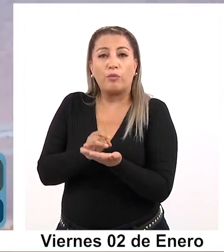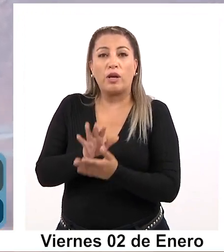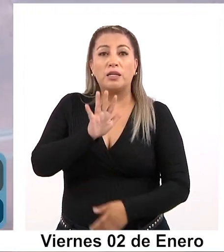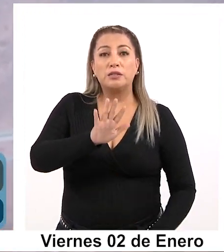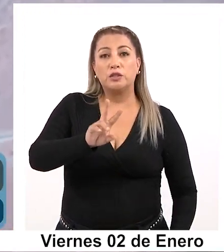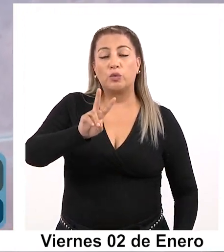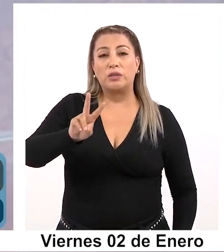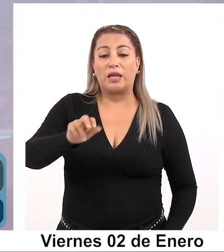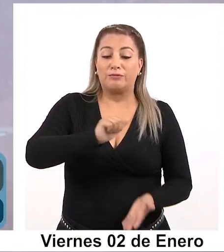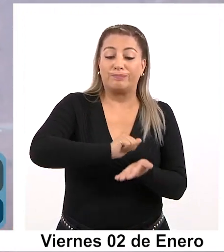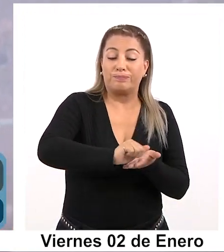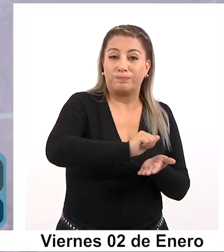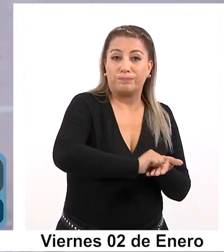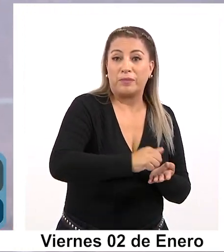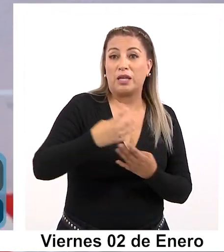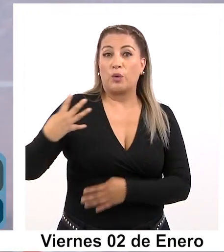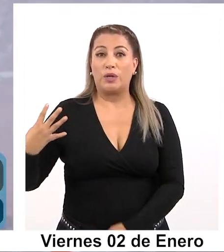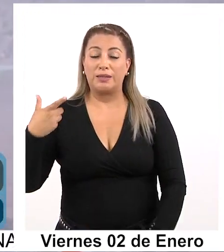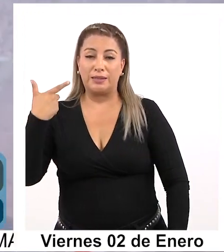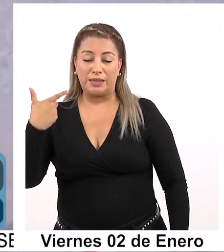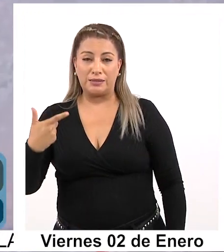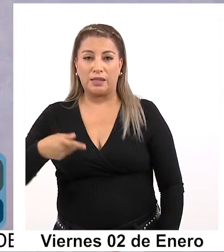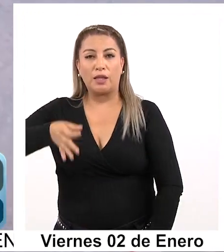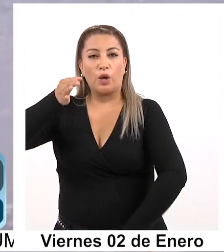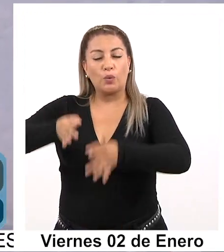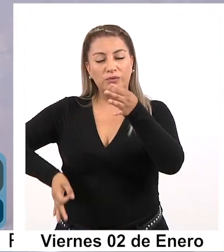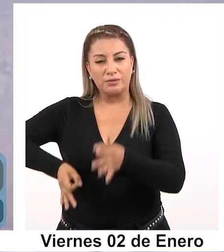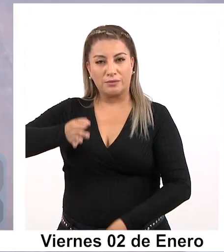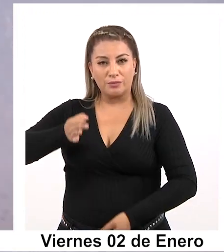52 administrativas y 47 judiciales.